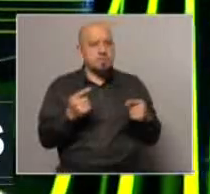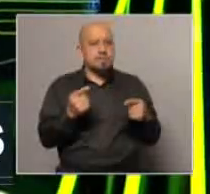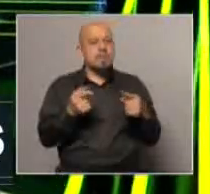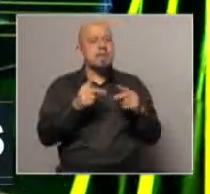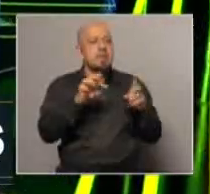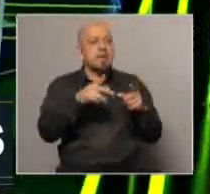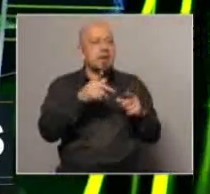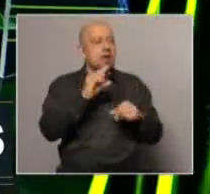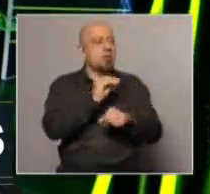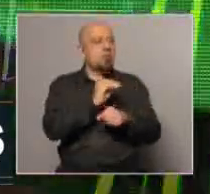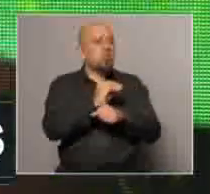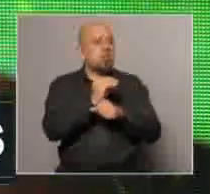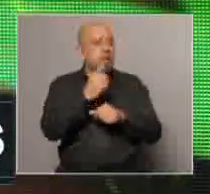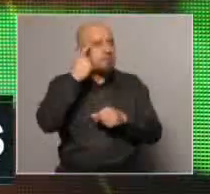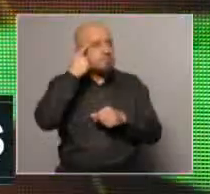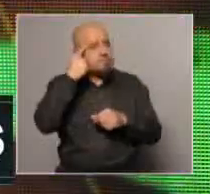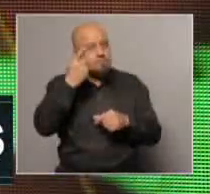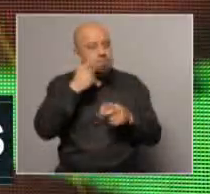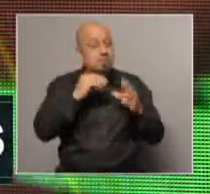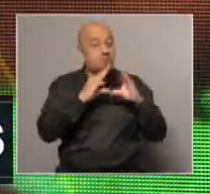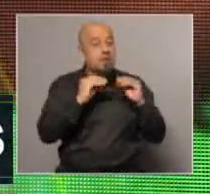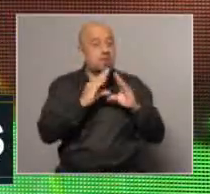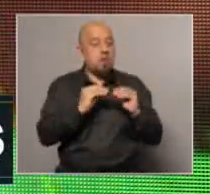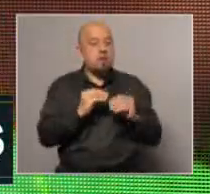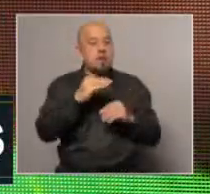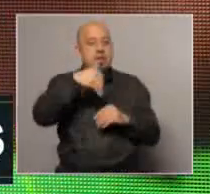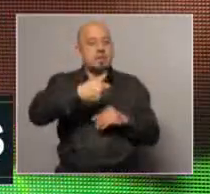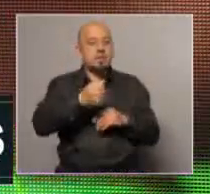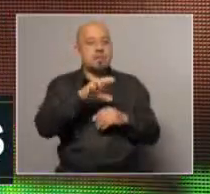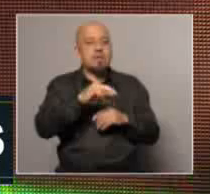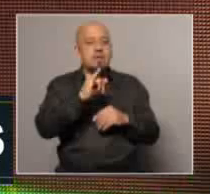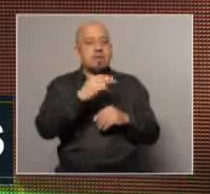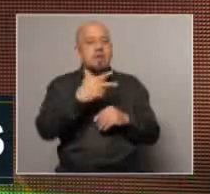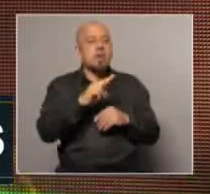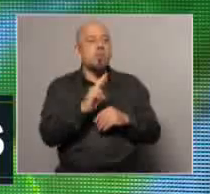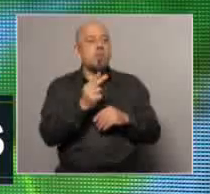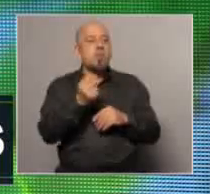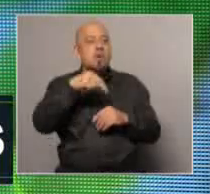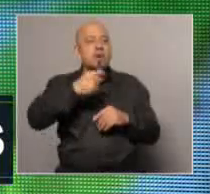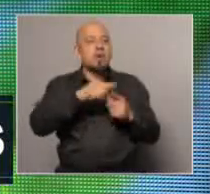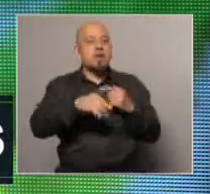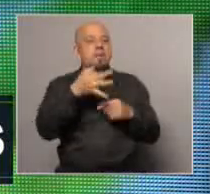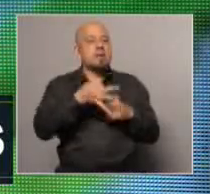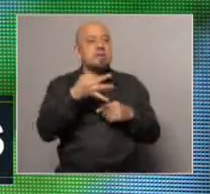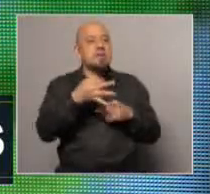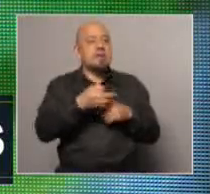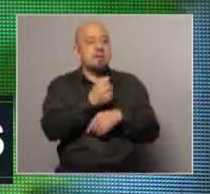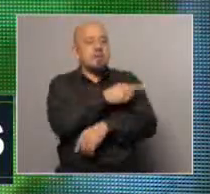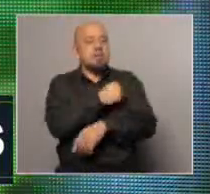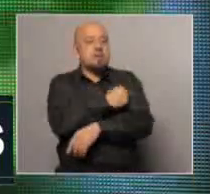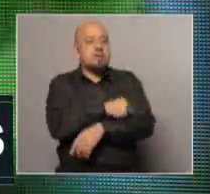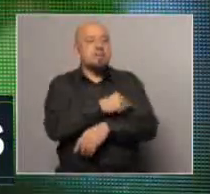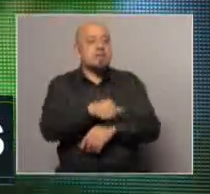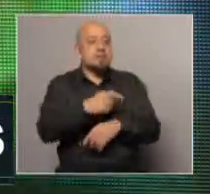cultural marihuana intercede de alguna manera, ¿no? Recién escuchamos al doctor Radío, hablaba de especialidad farmacéutica, ¿no? Como que tenemos que llegar. Bueno, en